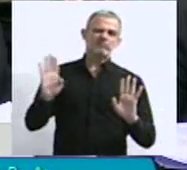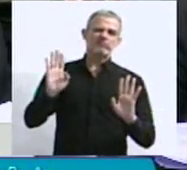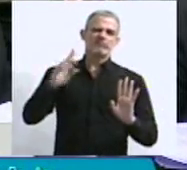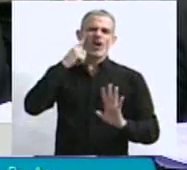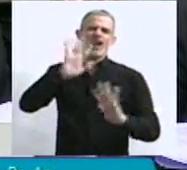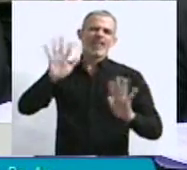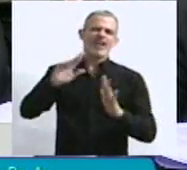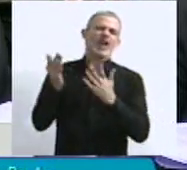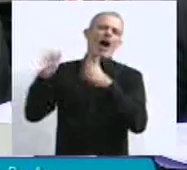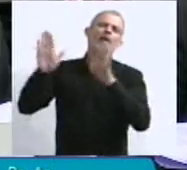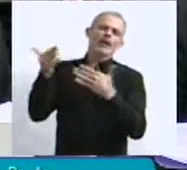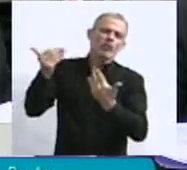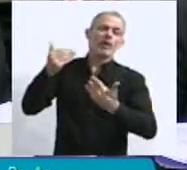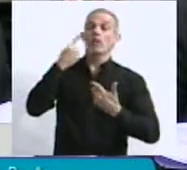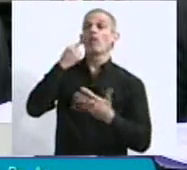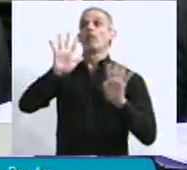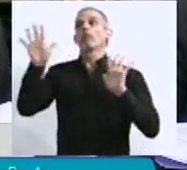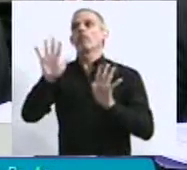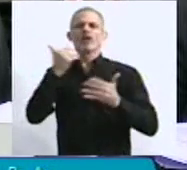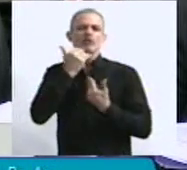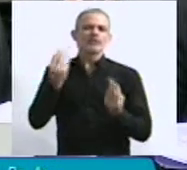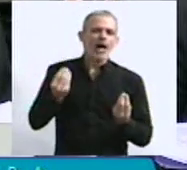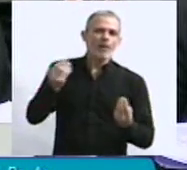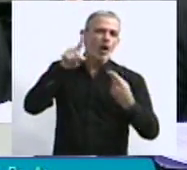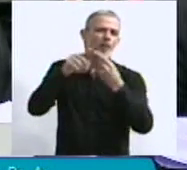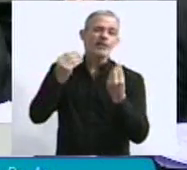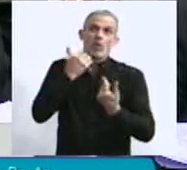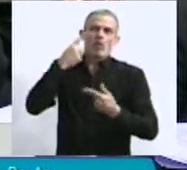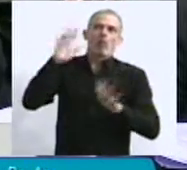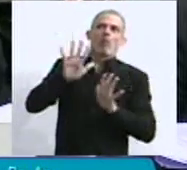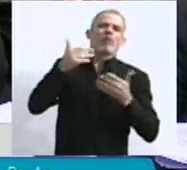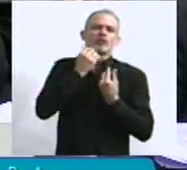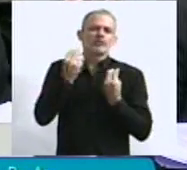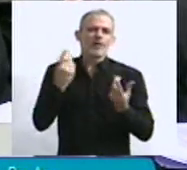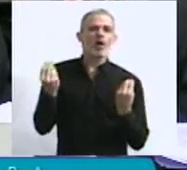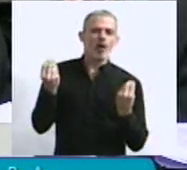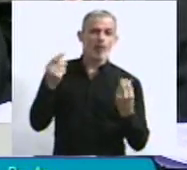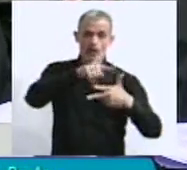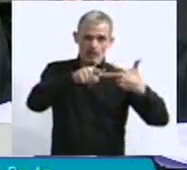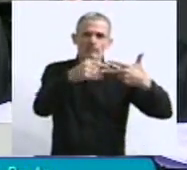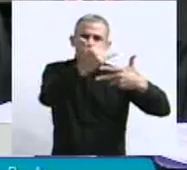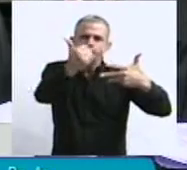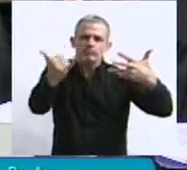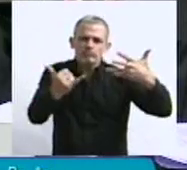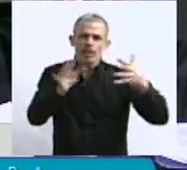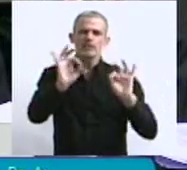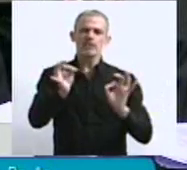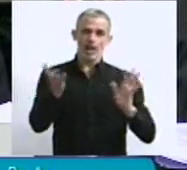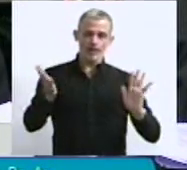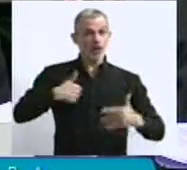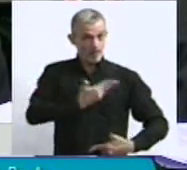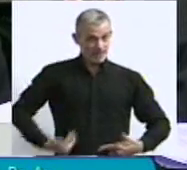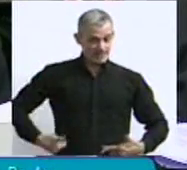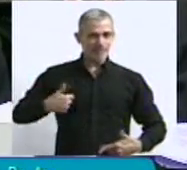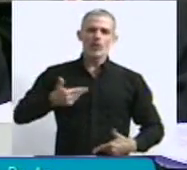desconexo, es abierto, no se sabe bien qué se quiere y no se sabe bien cómo se vincula. Por lo tanto, Presidenta, yo